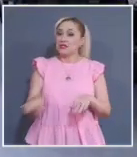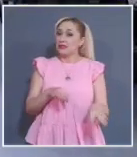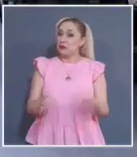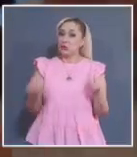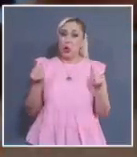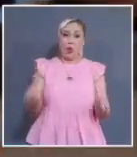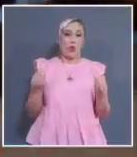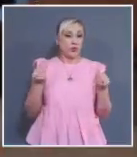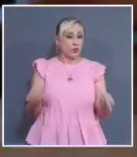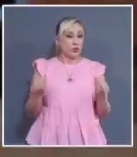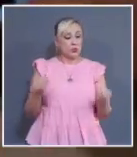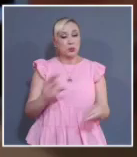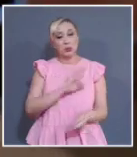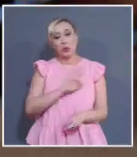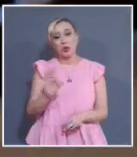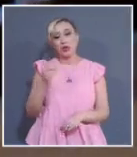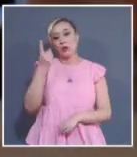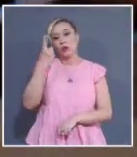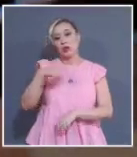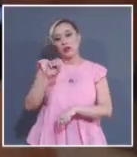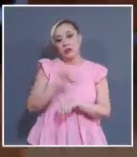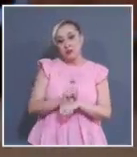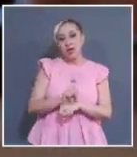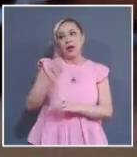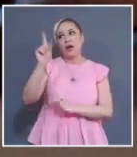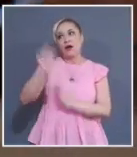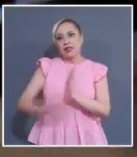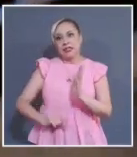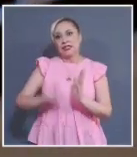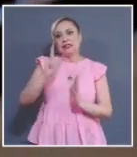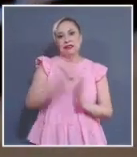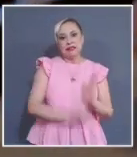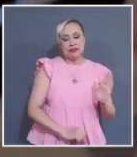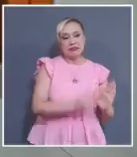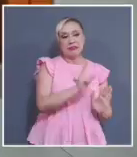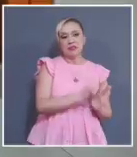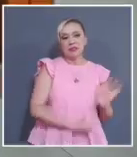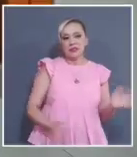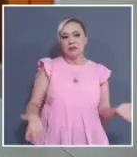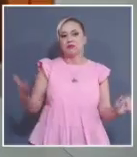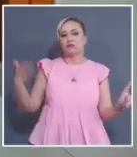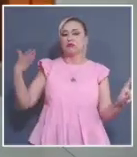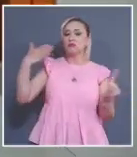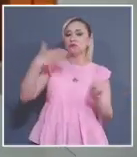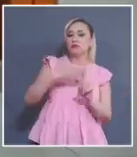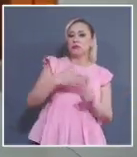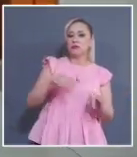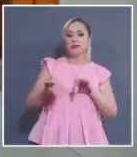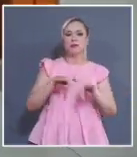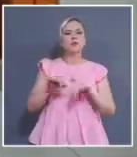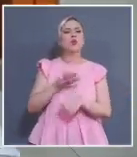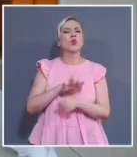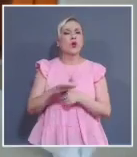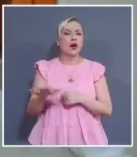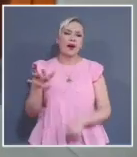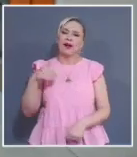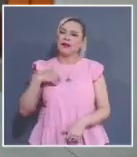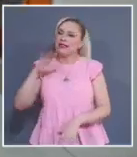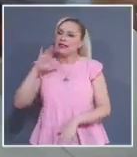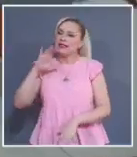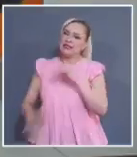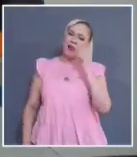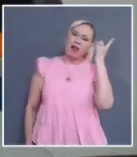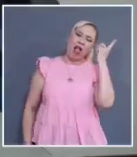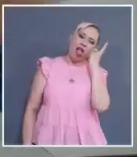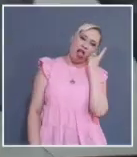menos una semana de cada mes, por lo que la principal actividad que realizan fuera del trabajo es dormir, con